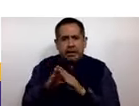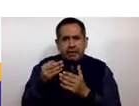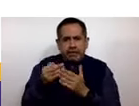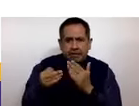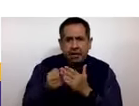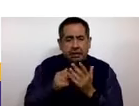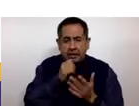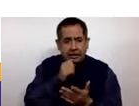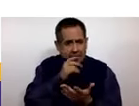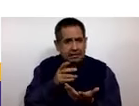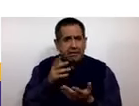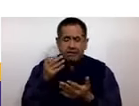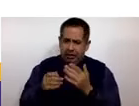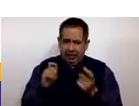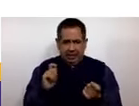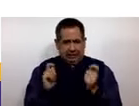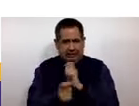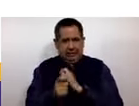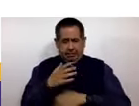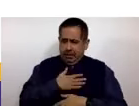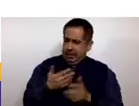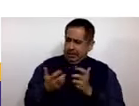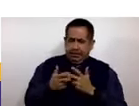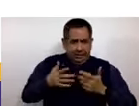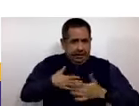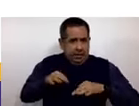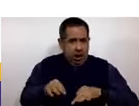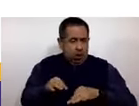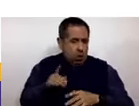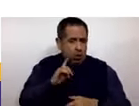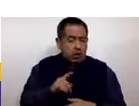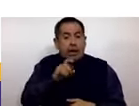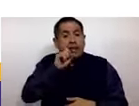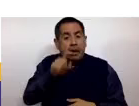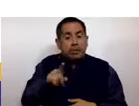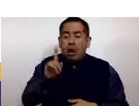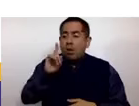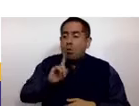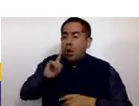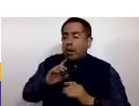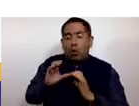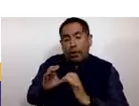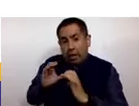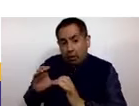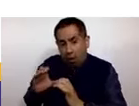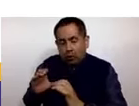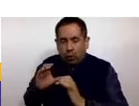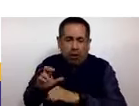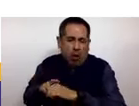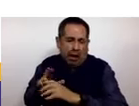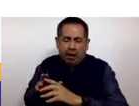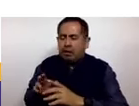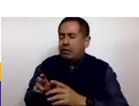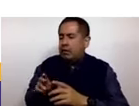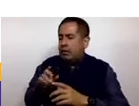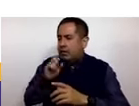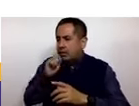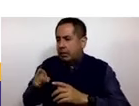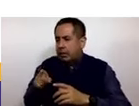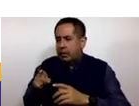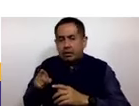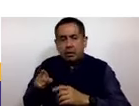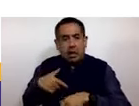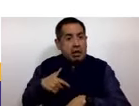pueden ajustar a su trabajo. Entonces, escuchar a las cuidadoras a mí me parece que es, o sea, sobre todo a las cuidadoras de